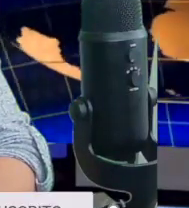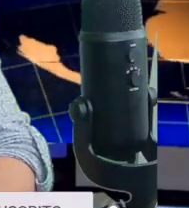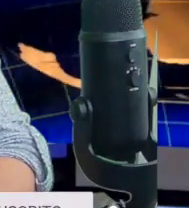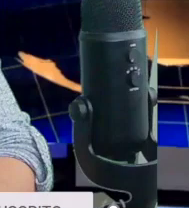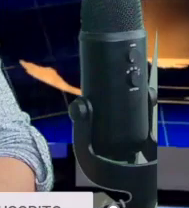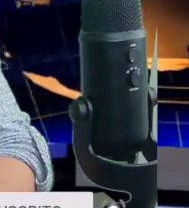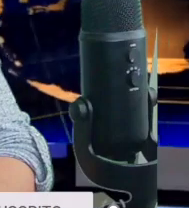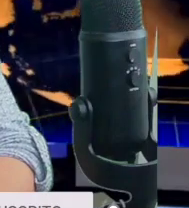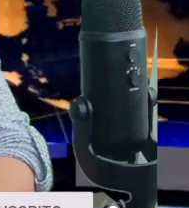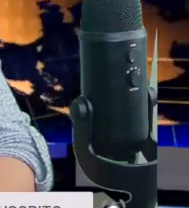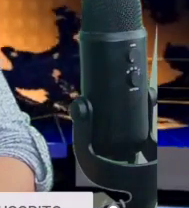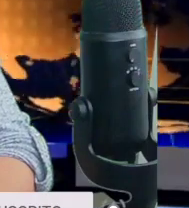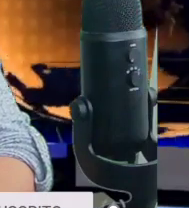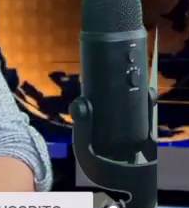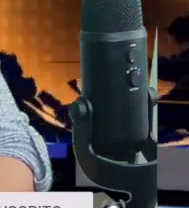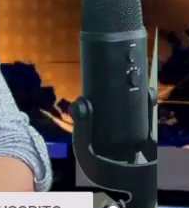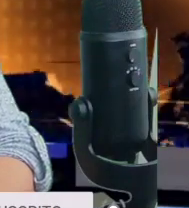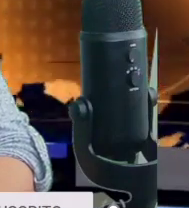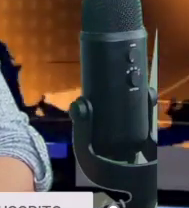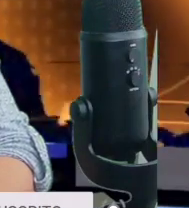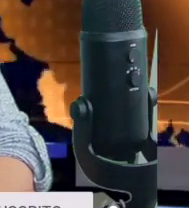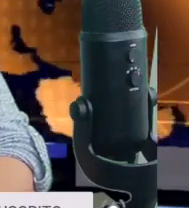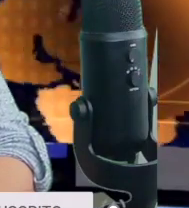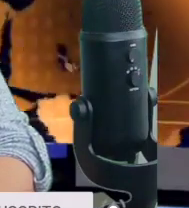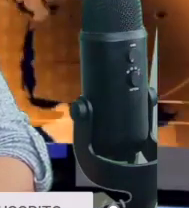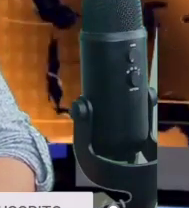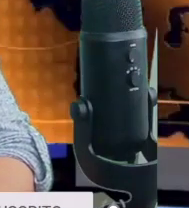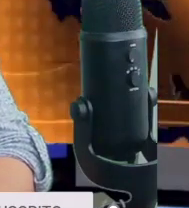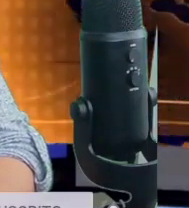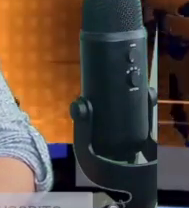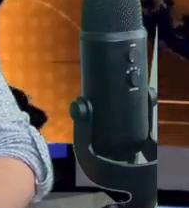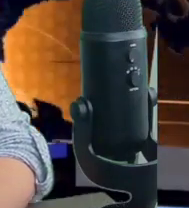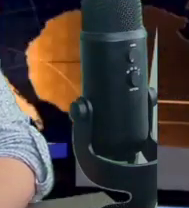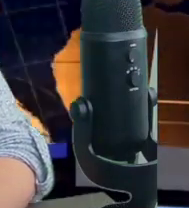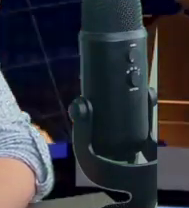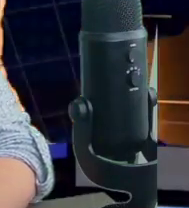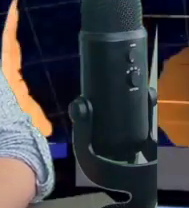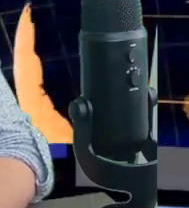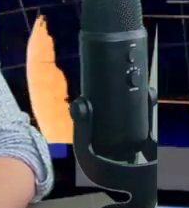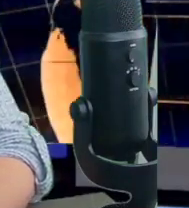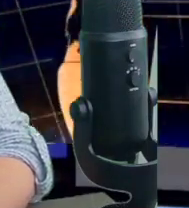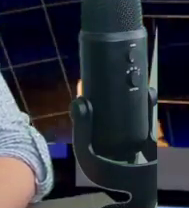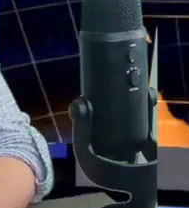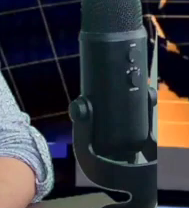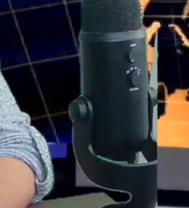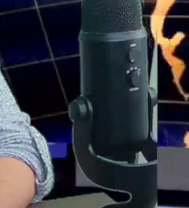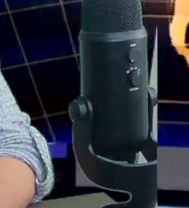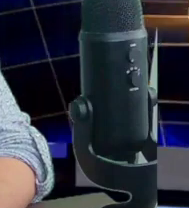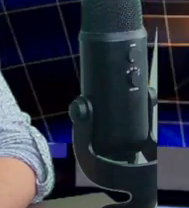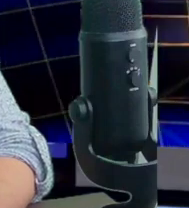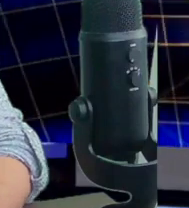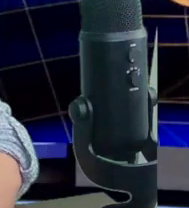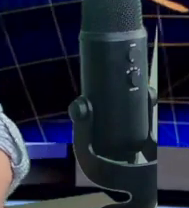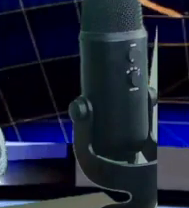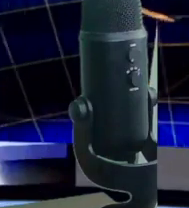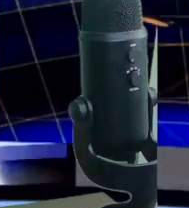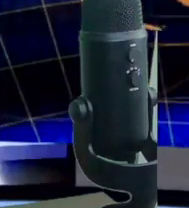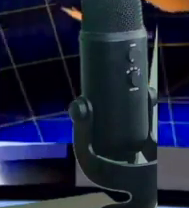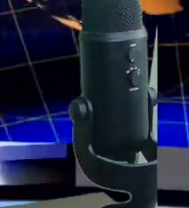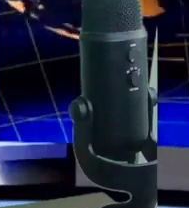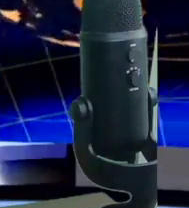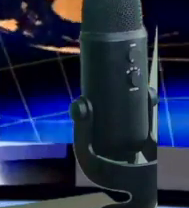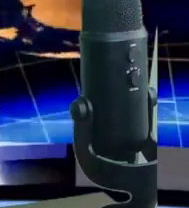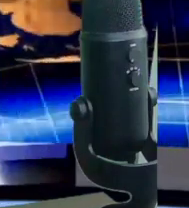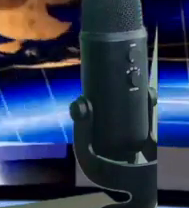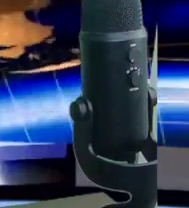la campanita de las notificaciones para que no se pierdan de la información que vamos a generar y compartir para todos ustedes. Los invito también a